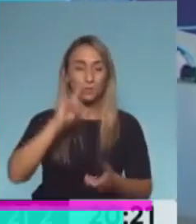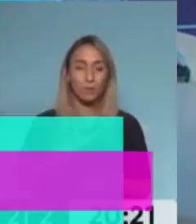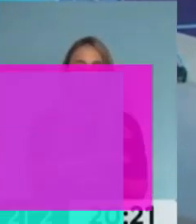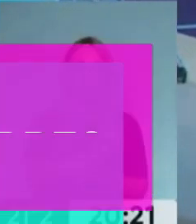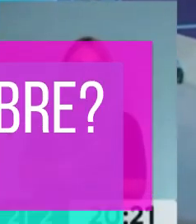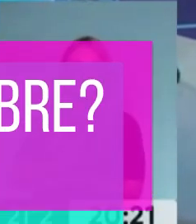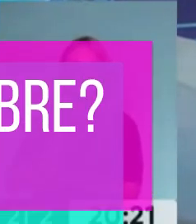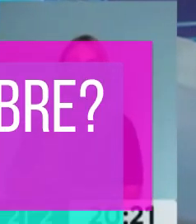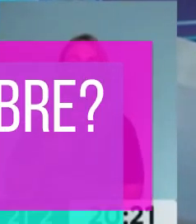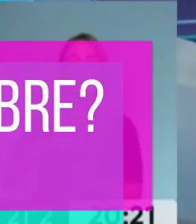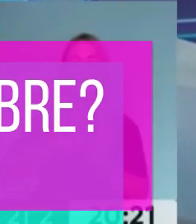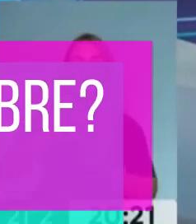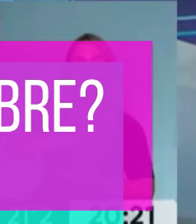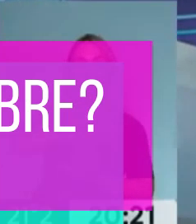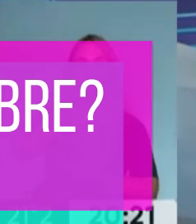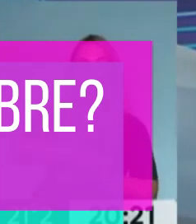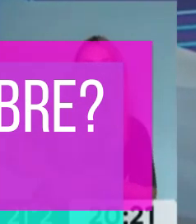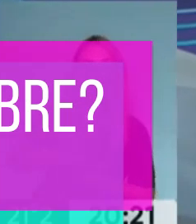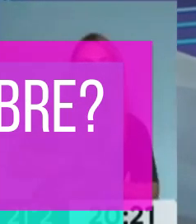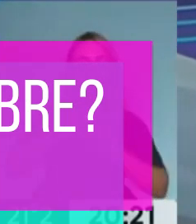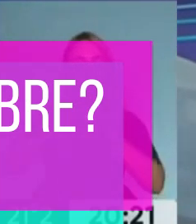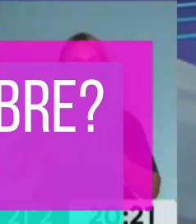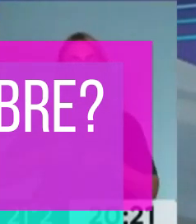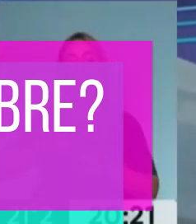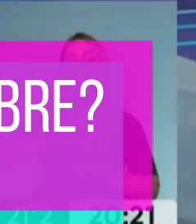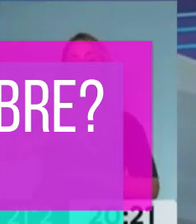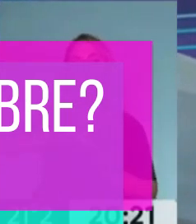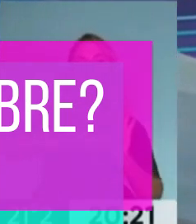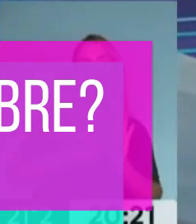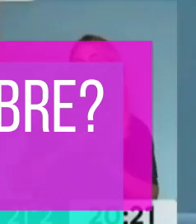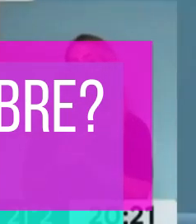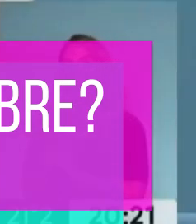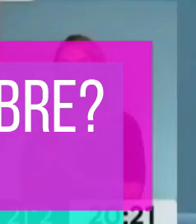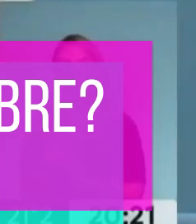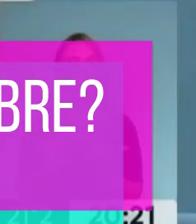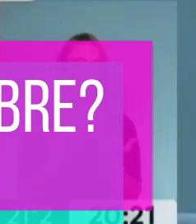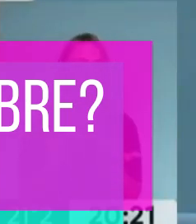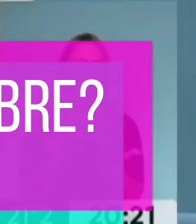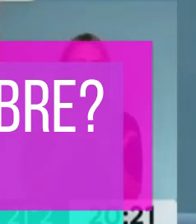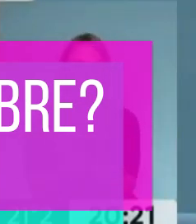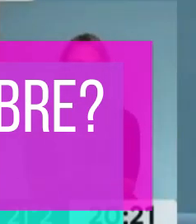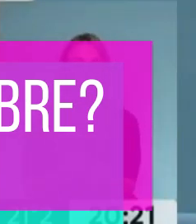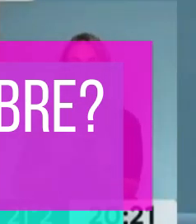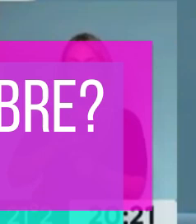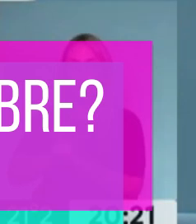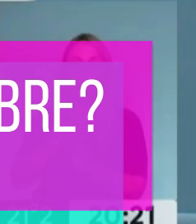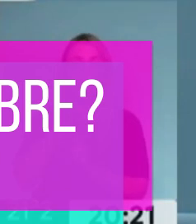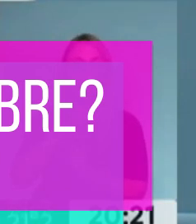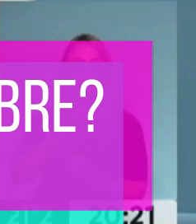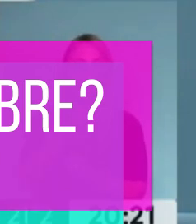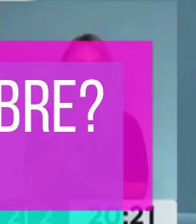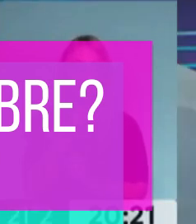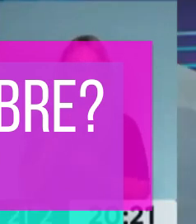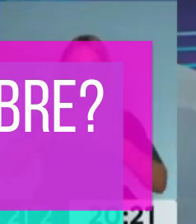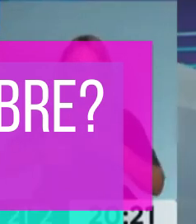12,39%, pero aún así, como no alcanzaría la inflación, darían un bono de 5.000 pesos. Déjame en los comentarios si crees que este